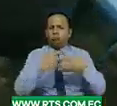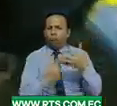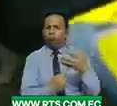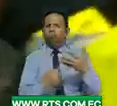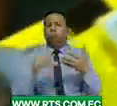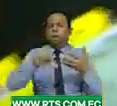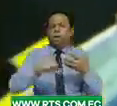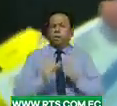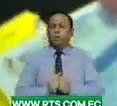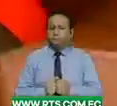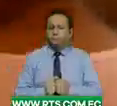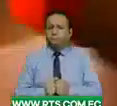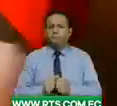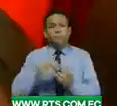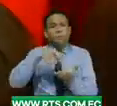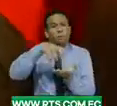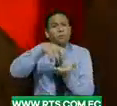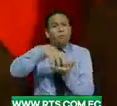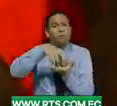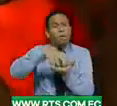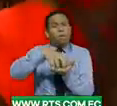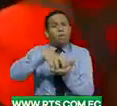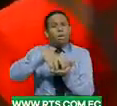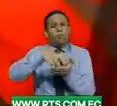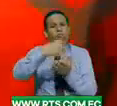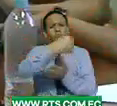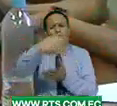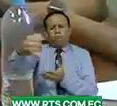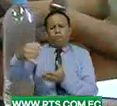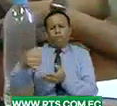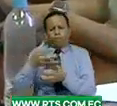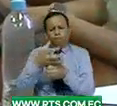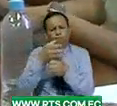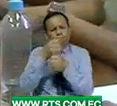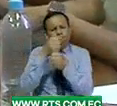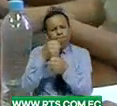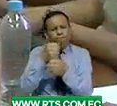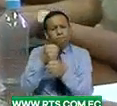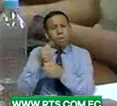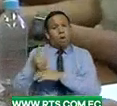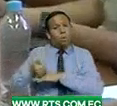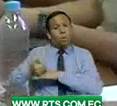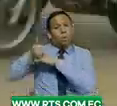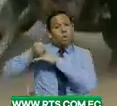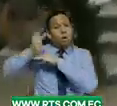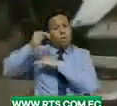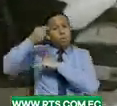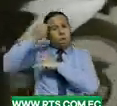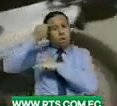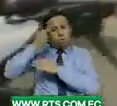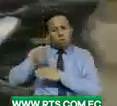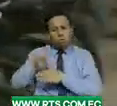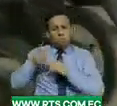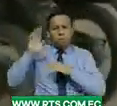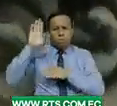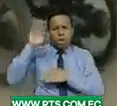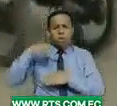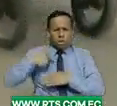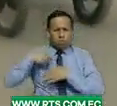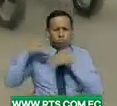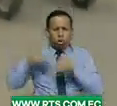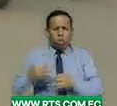Una provincia blindada contra el AMPA, promete el gobernador. Pondrán a más de 13.000 policías,